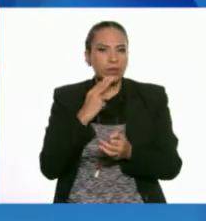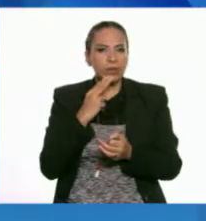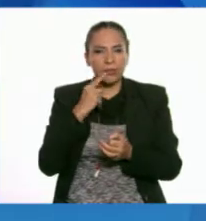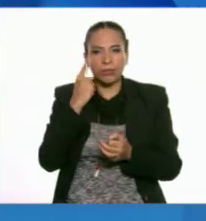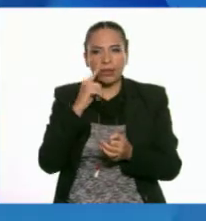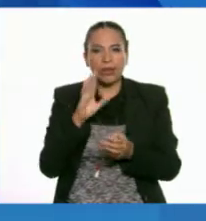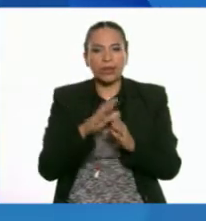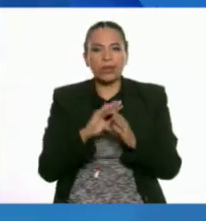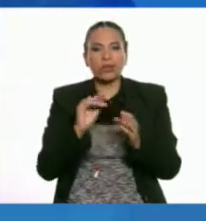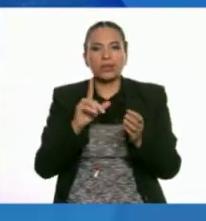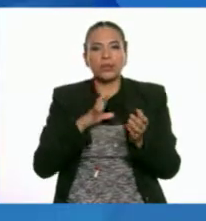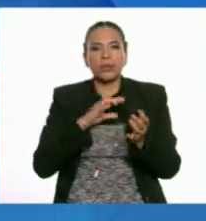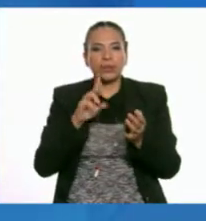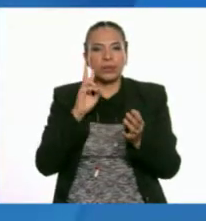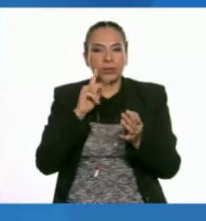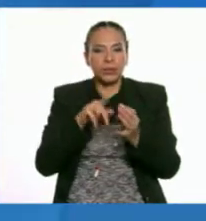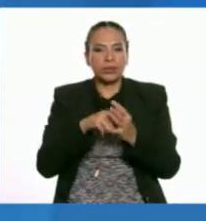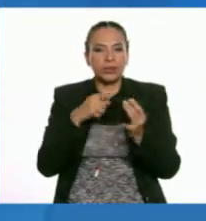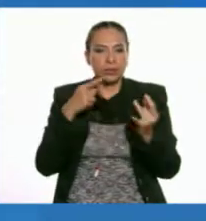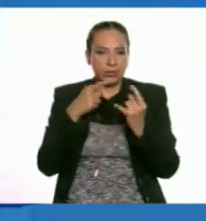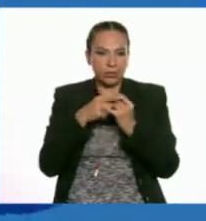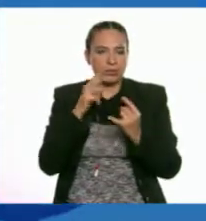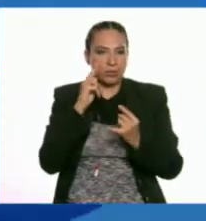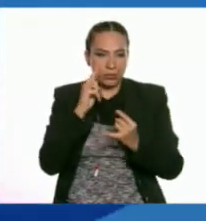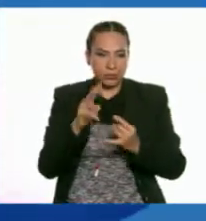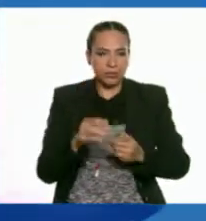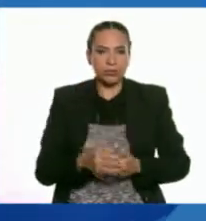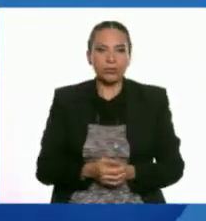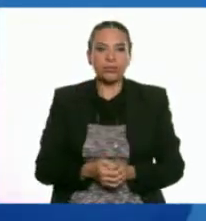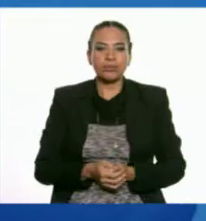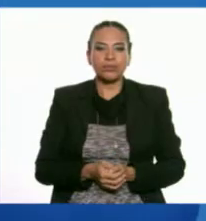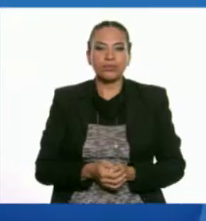para meterle un gol a nuestro amigo el portero.